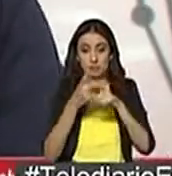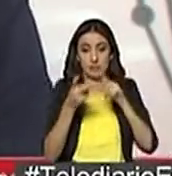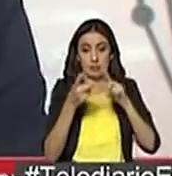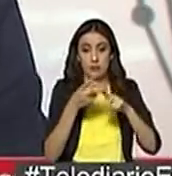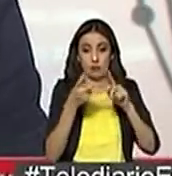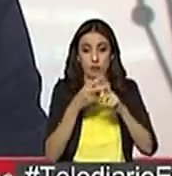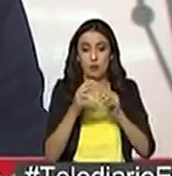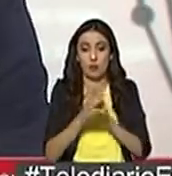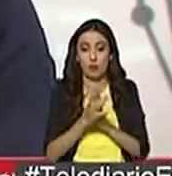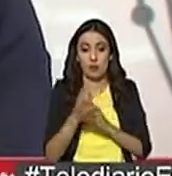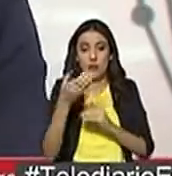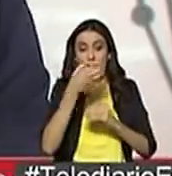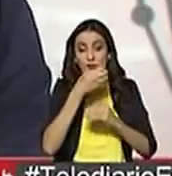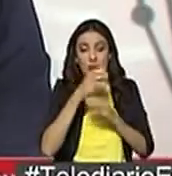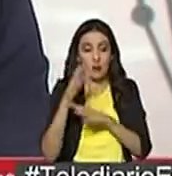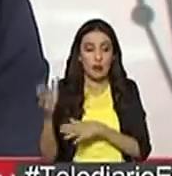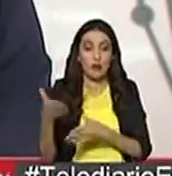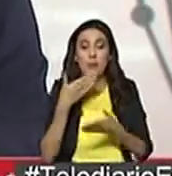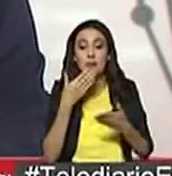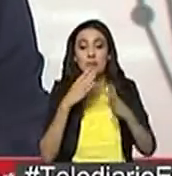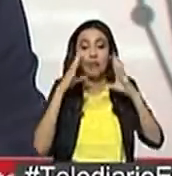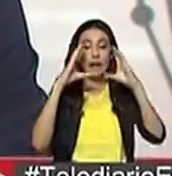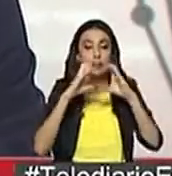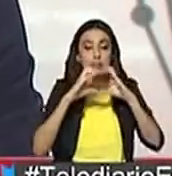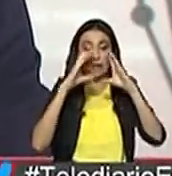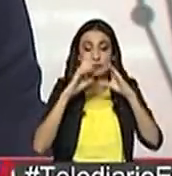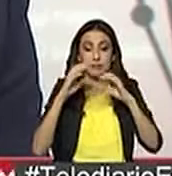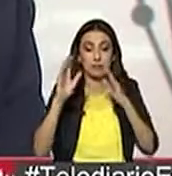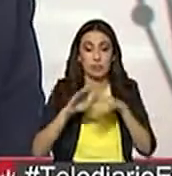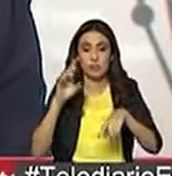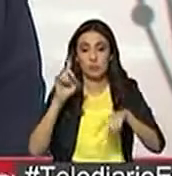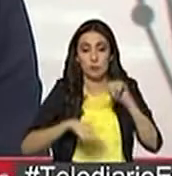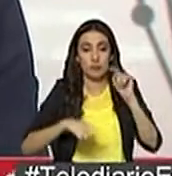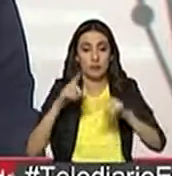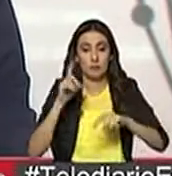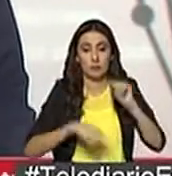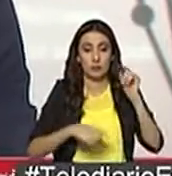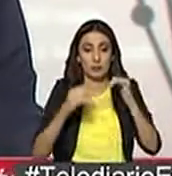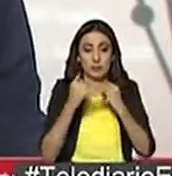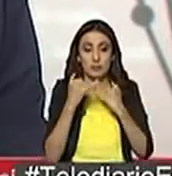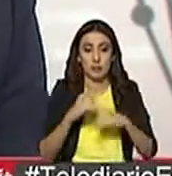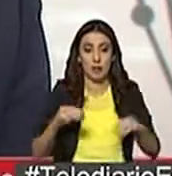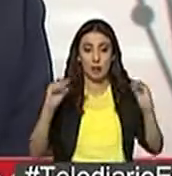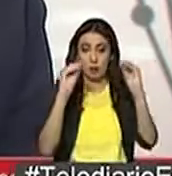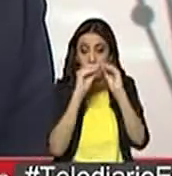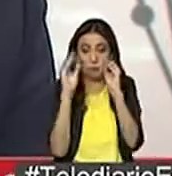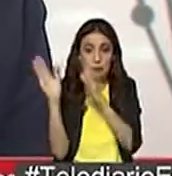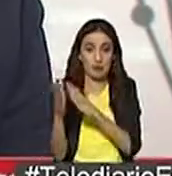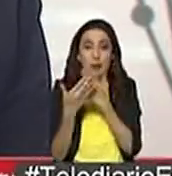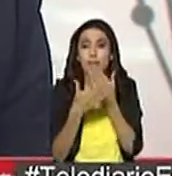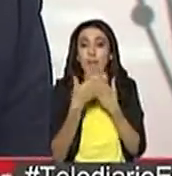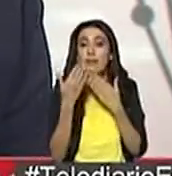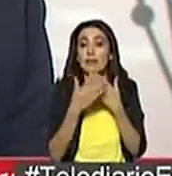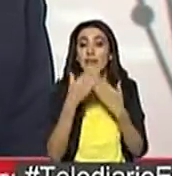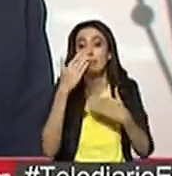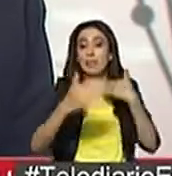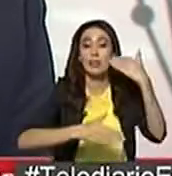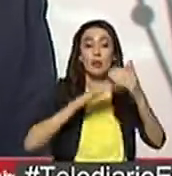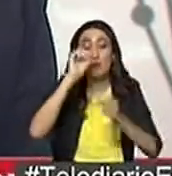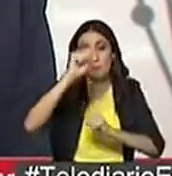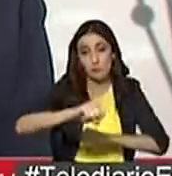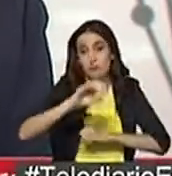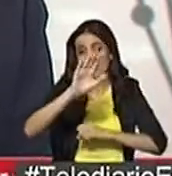el emprendimiento. El país no puede generar puestos de trabajo. ¿Qué les debemos dar a nuestros jóvenes? Las facilidades, las herramientas para que ellos